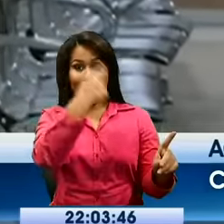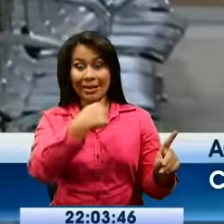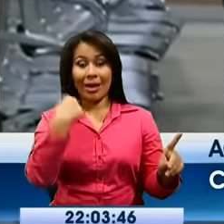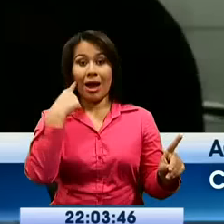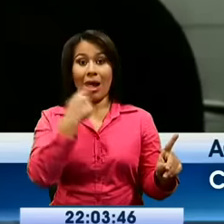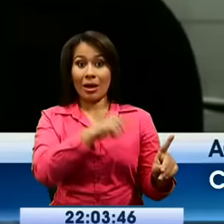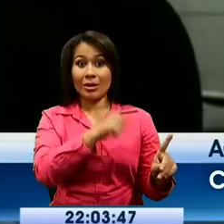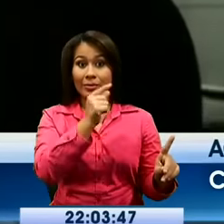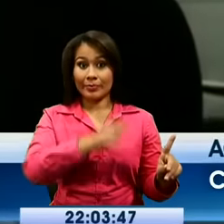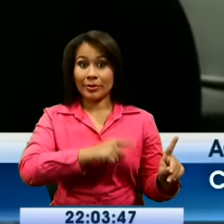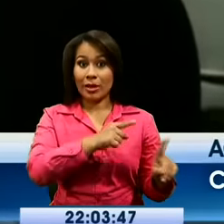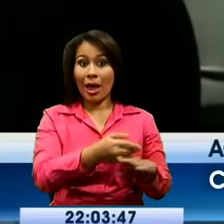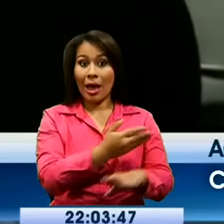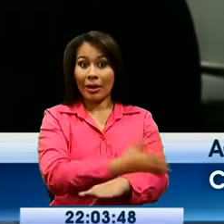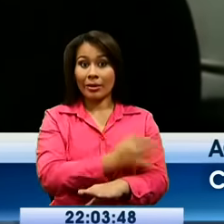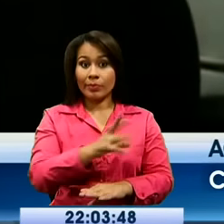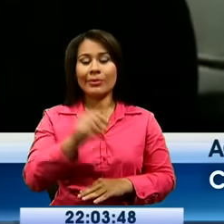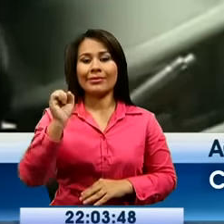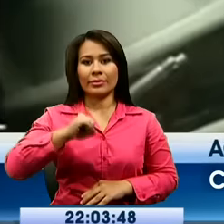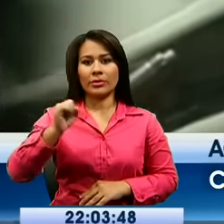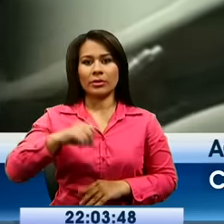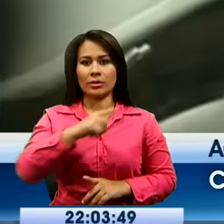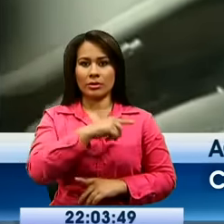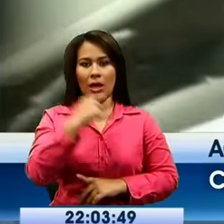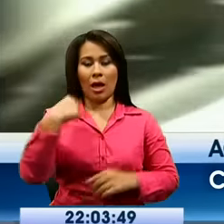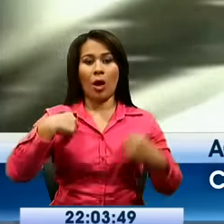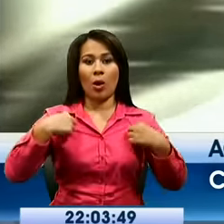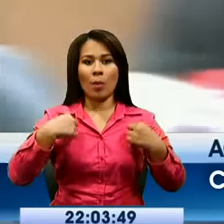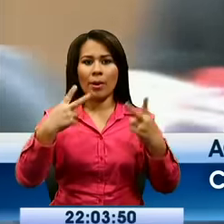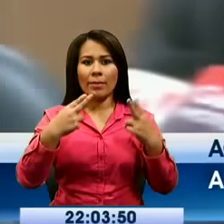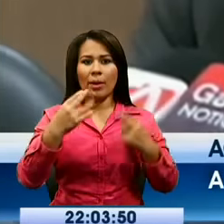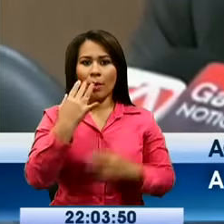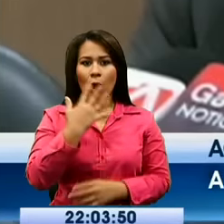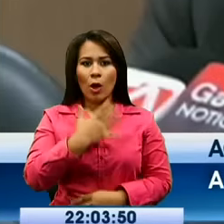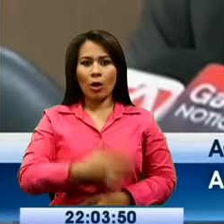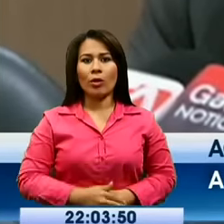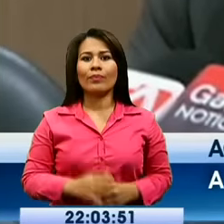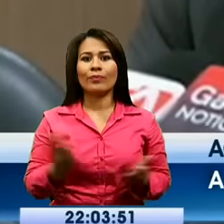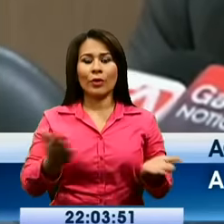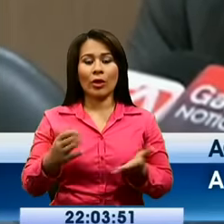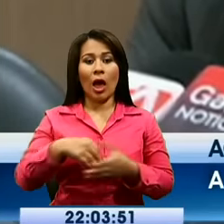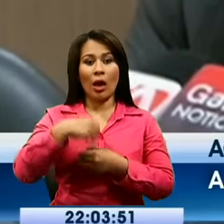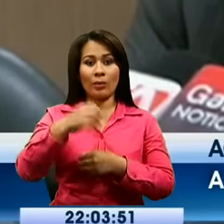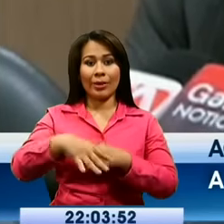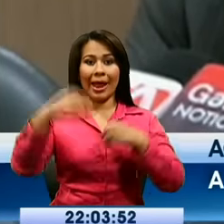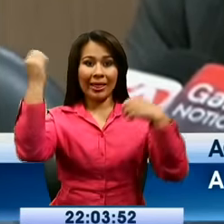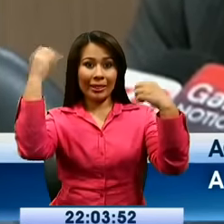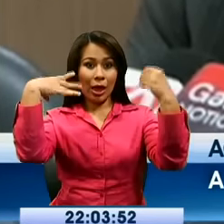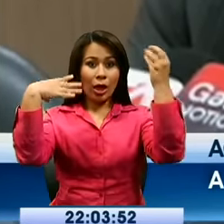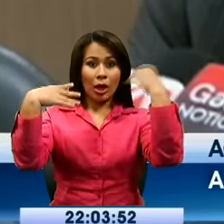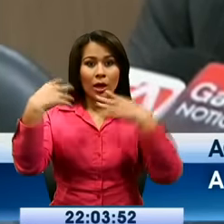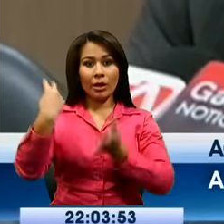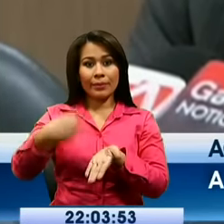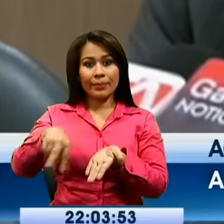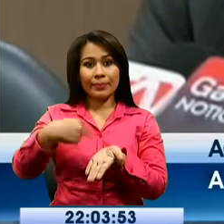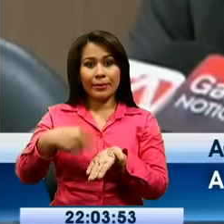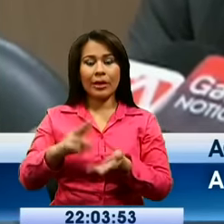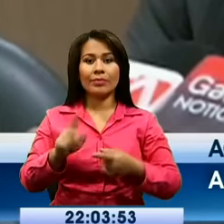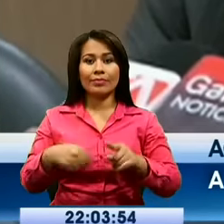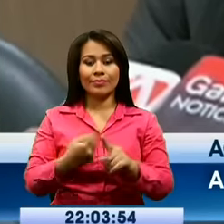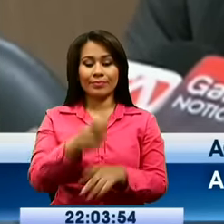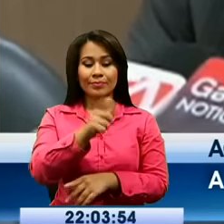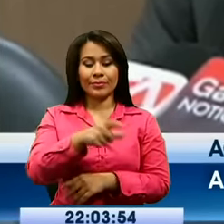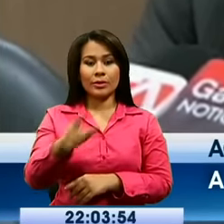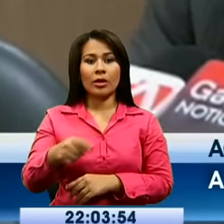por el vehículo, por la placa y por el color. Afuera de una discoteca, una salsoteca, y al inquirir quién era